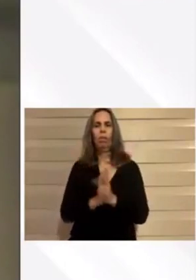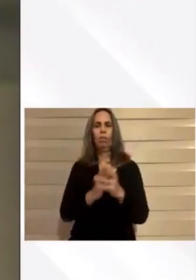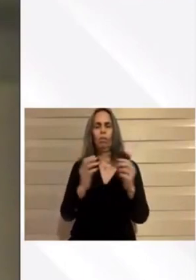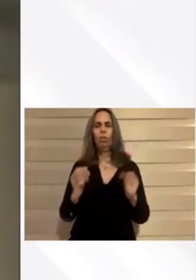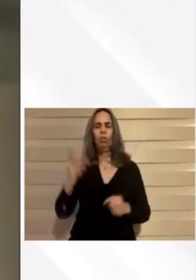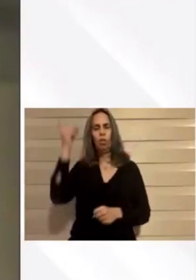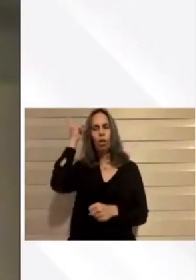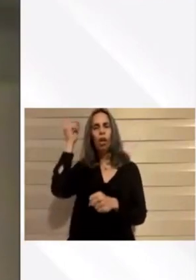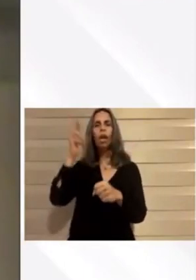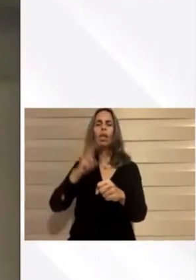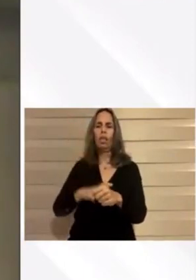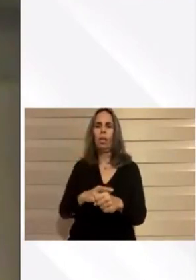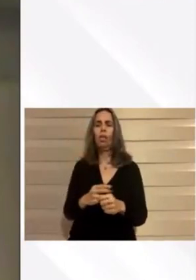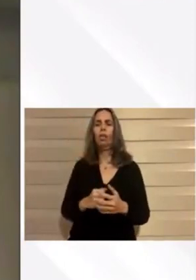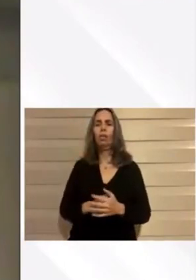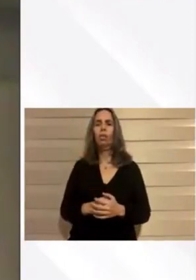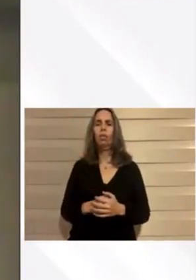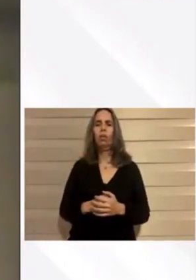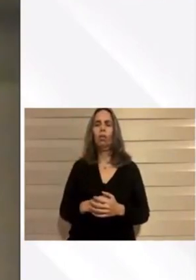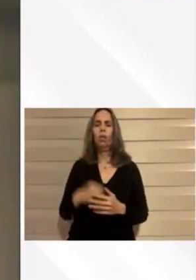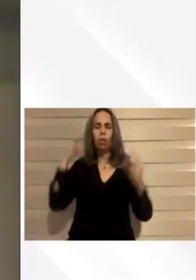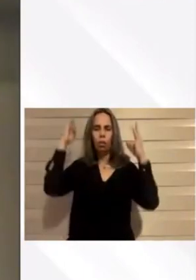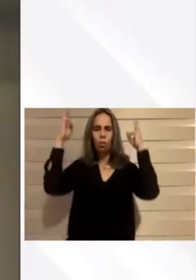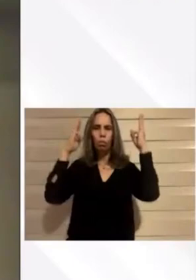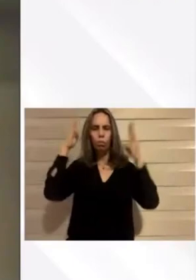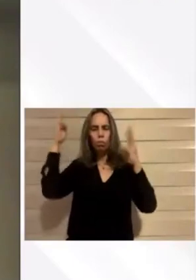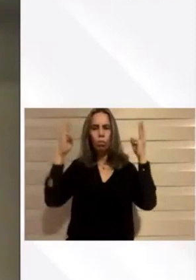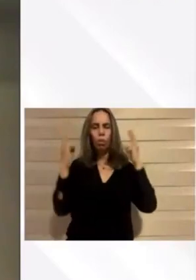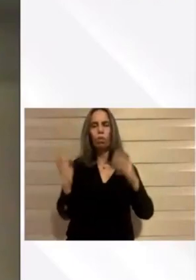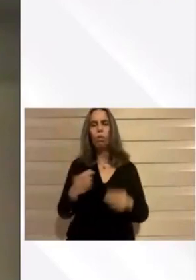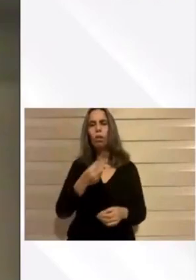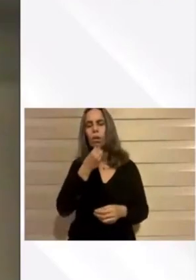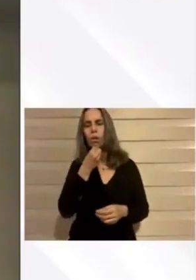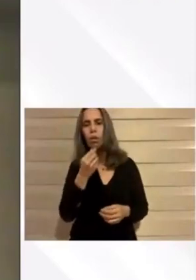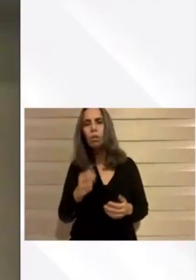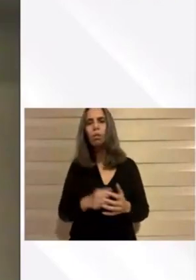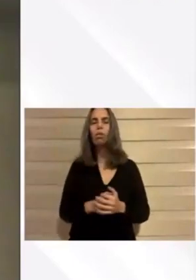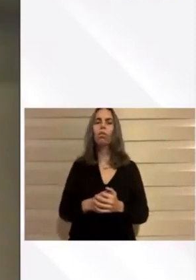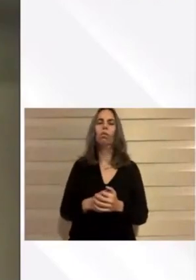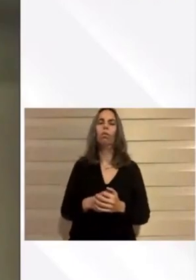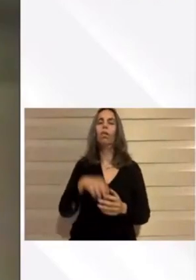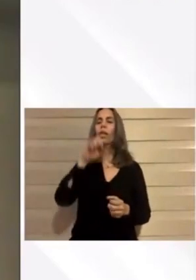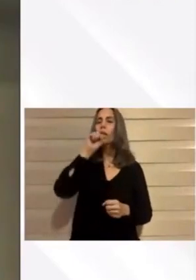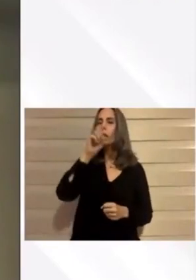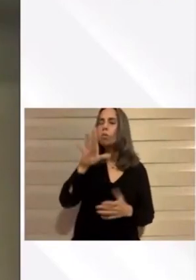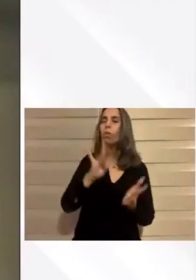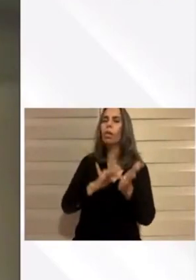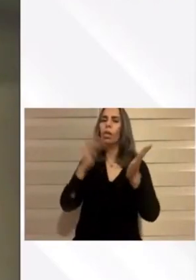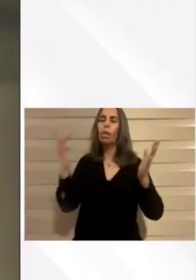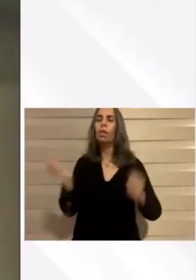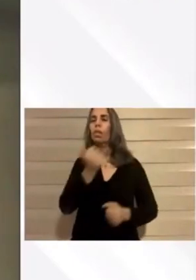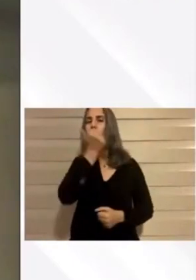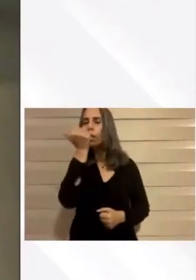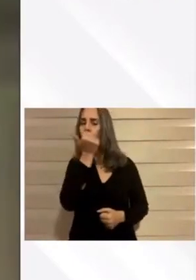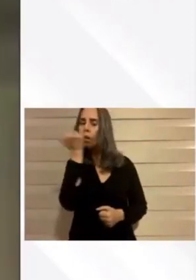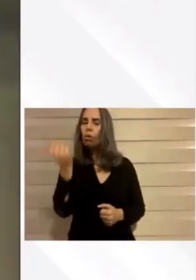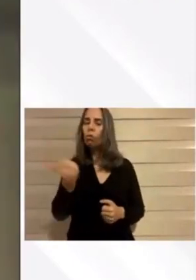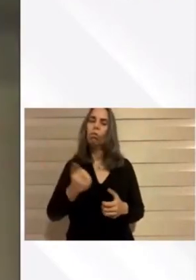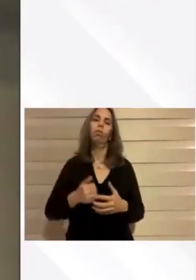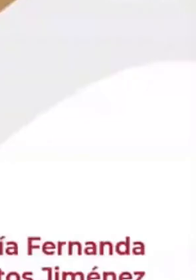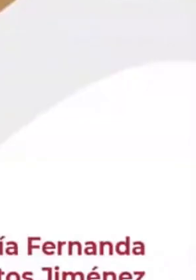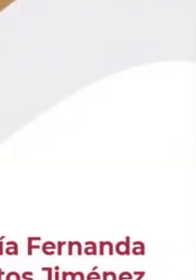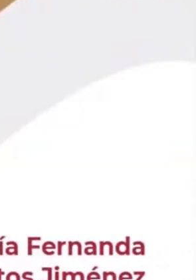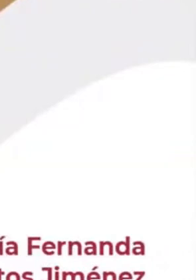Naomi Alfaro Sánchez. Enseguida, presentamos a la alumna María Fernanda